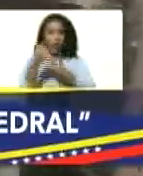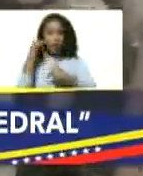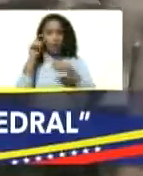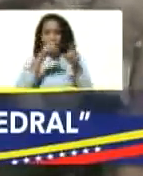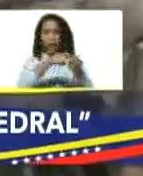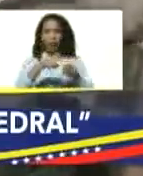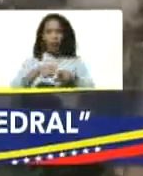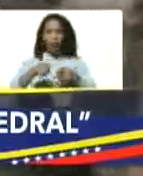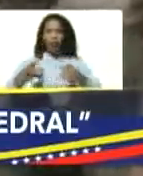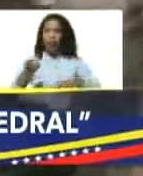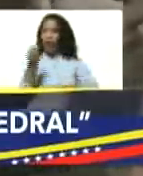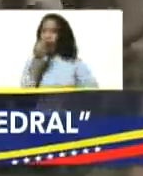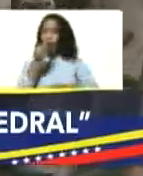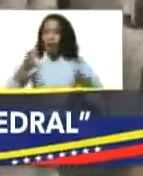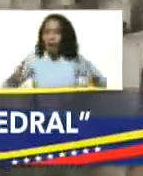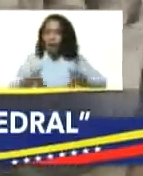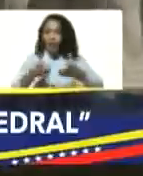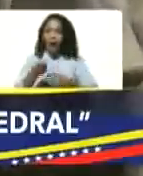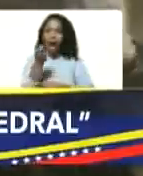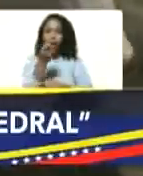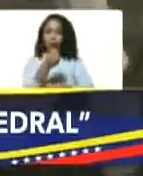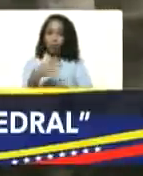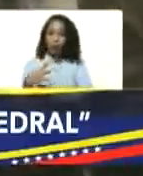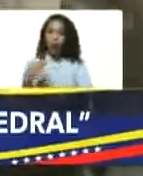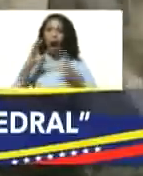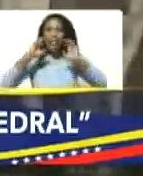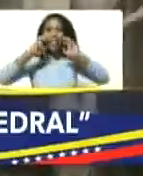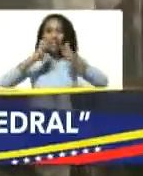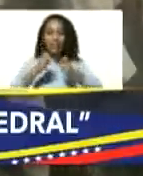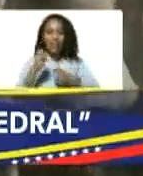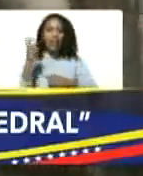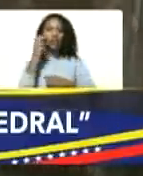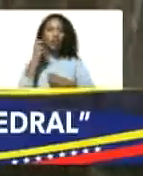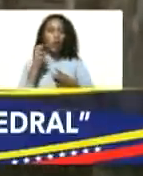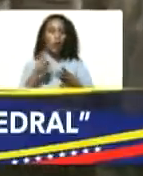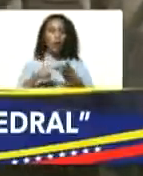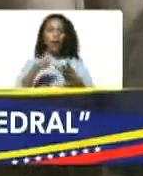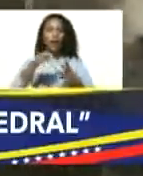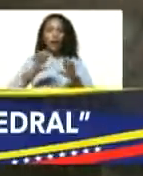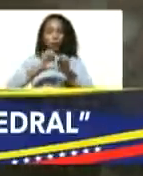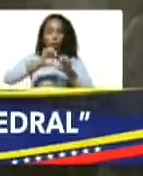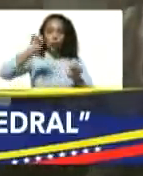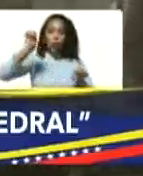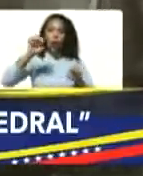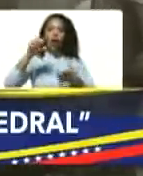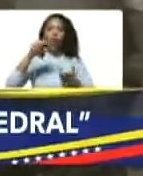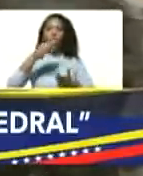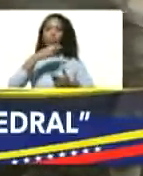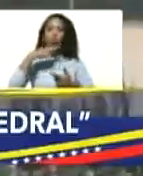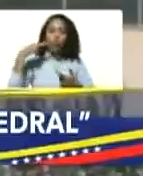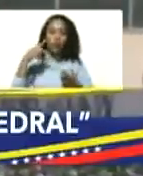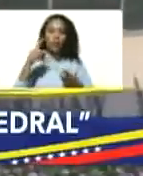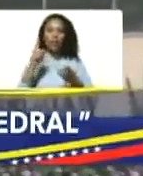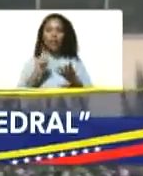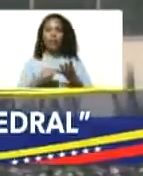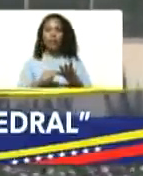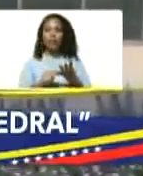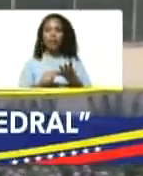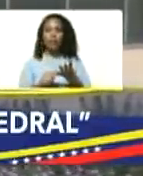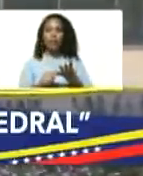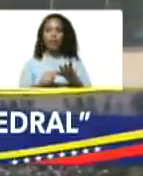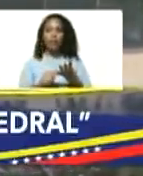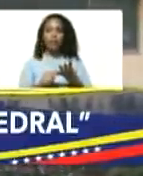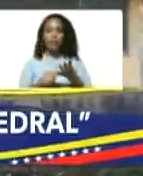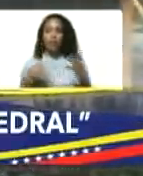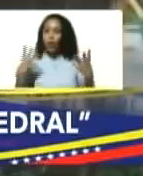vegetal arroz maíz cacao caña de azúcar un